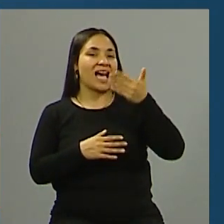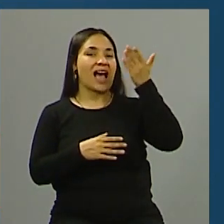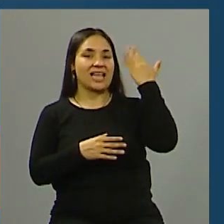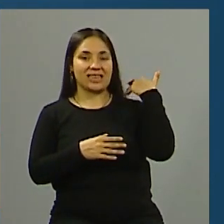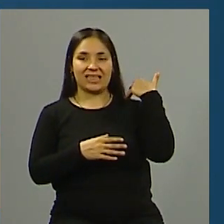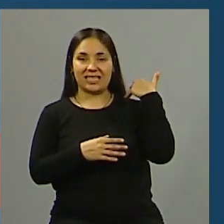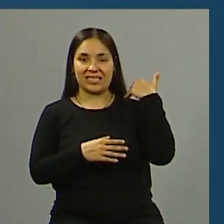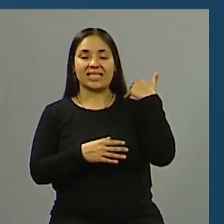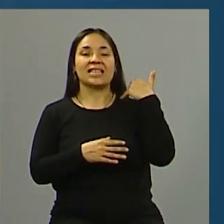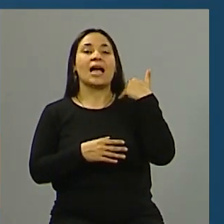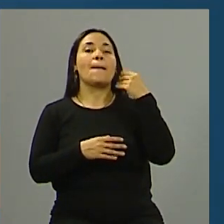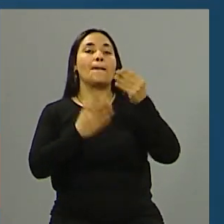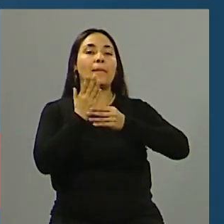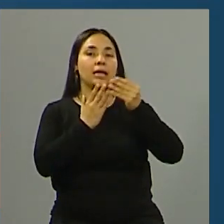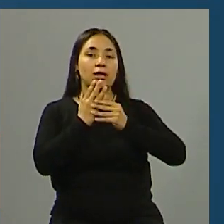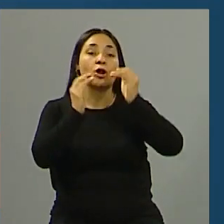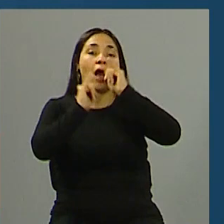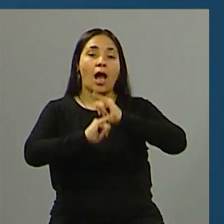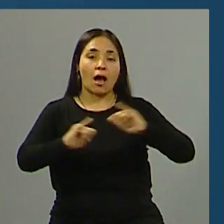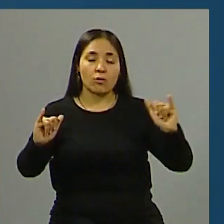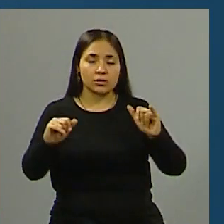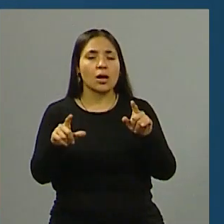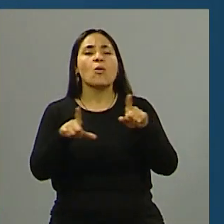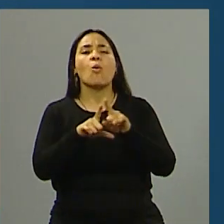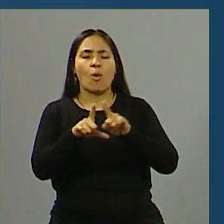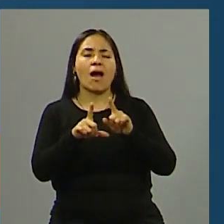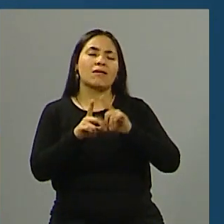sociales el ministro, aunque teníamos alguna